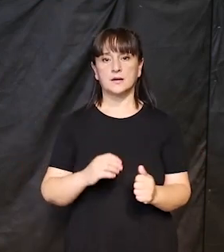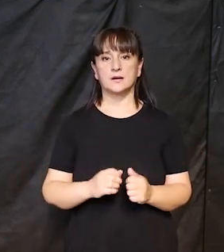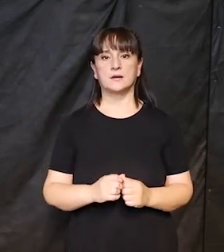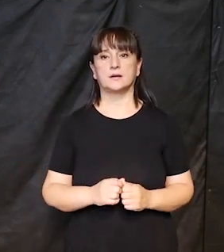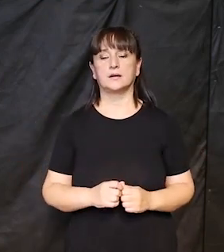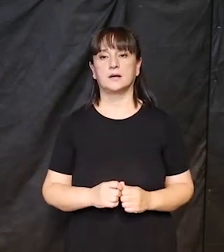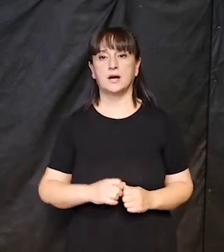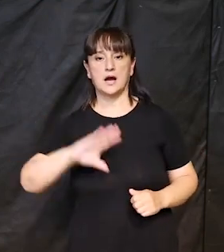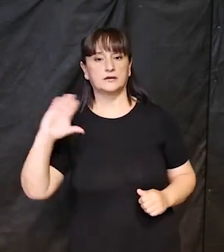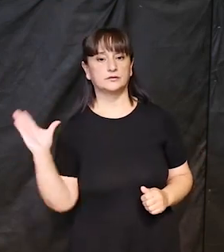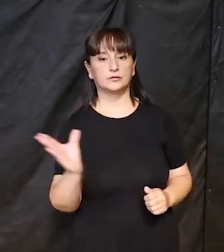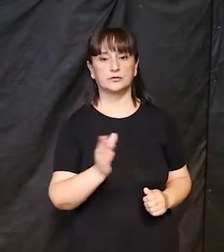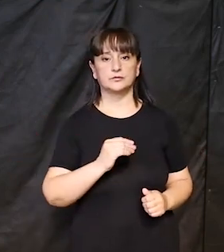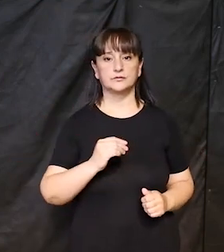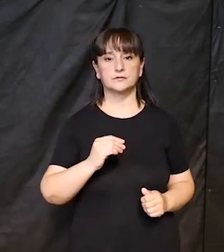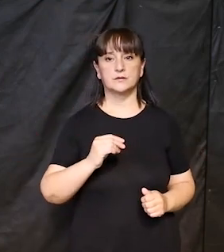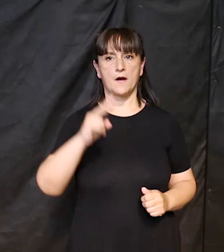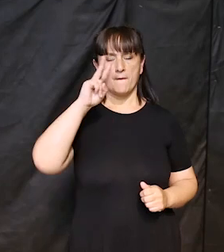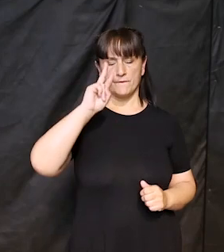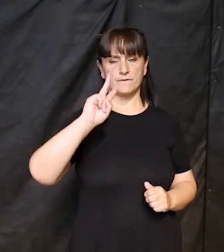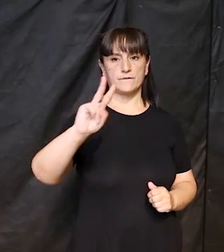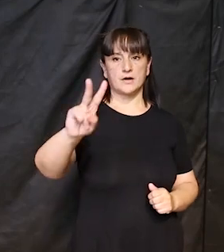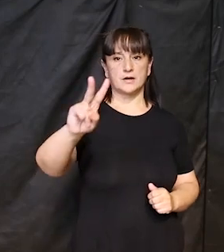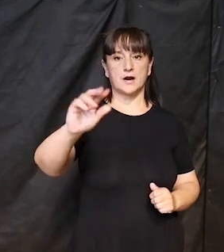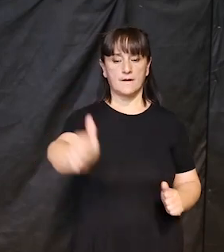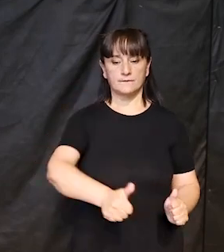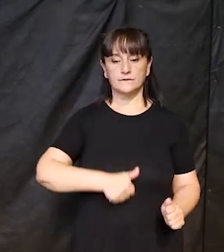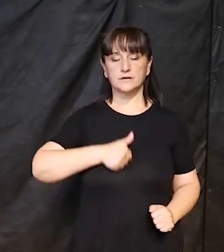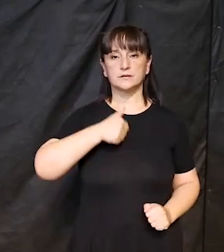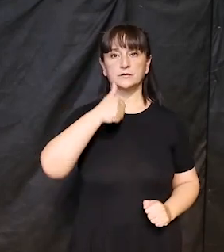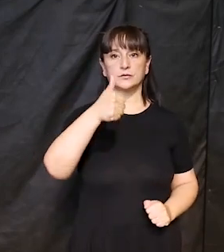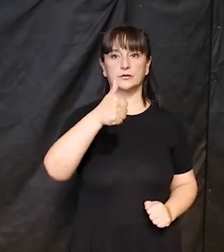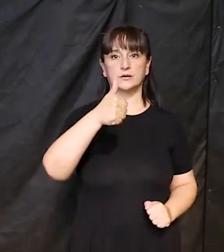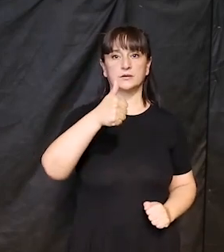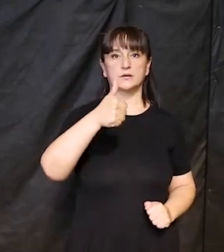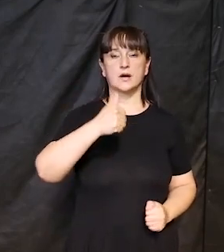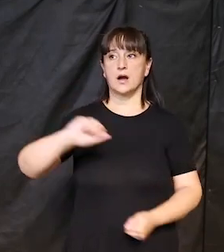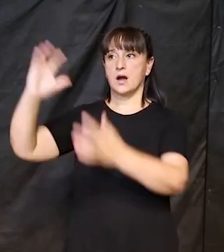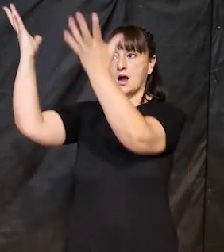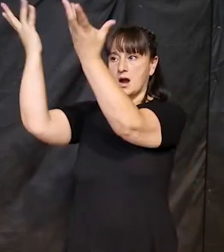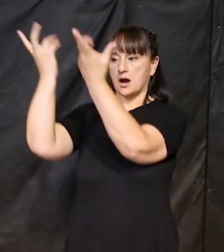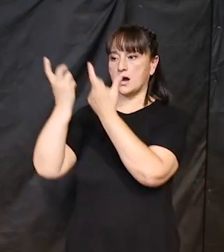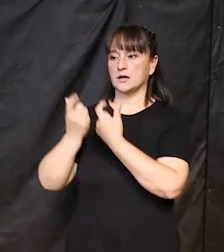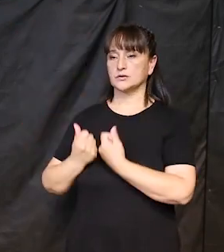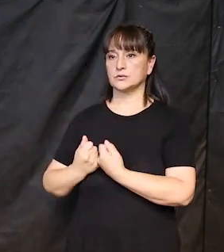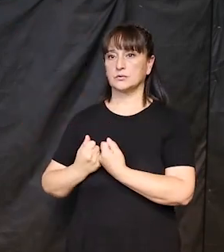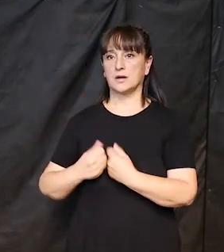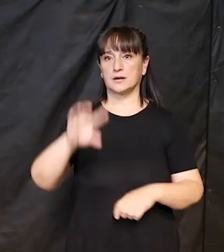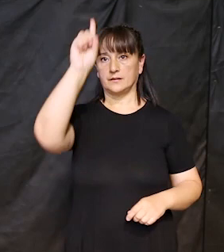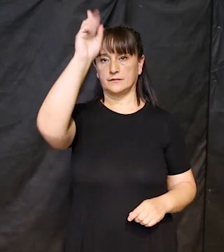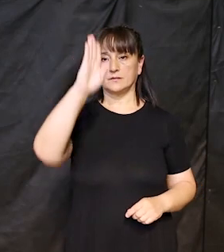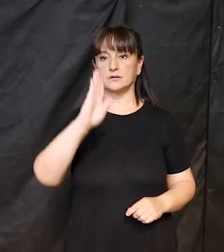la victoria en cristo la victoria en el señor pero no con nuestra fuerza sino con la ayuda de ese